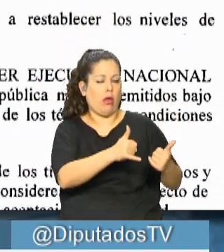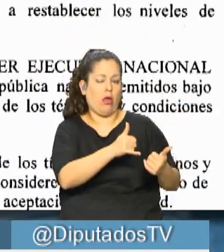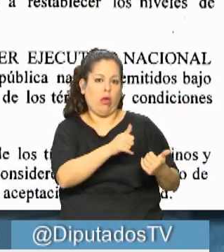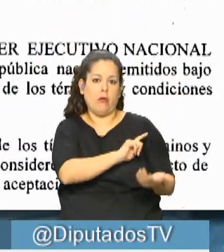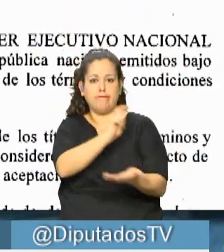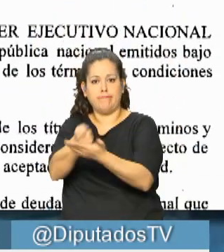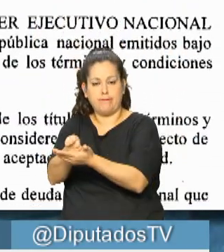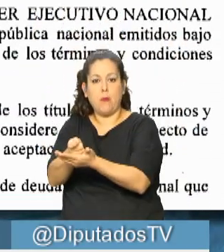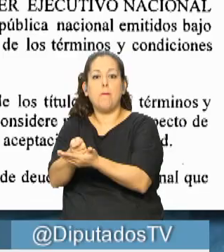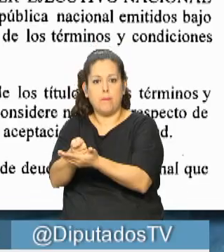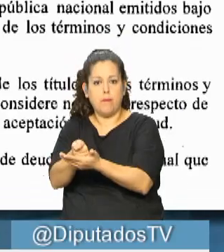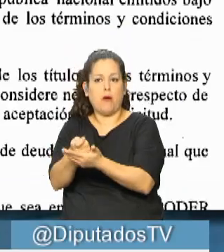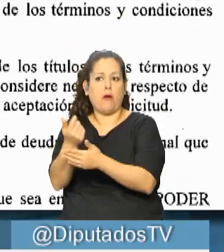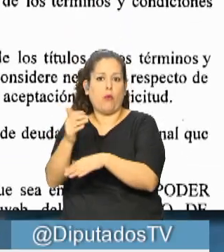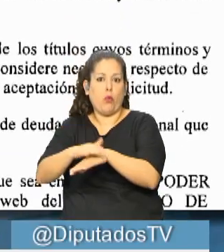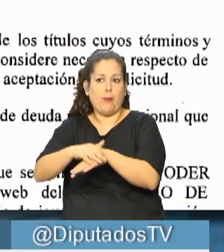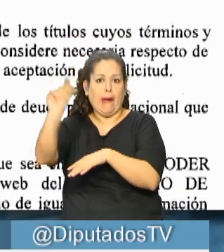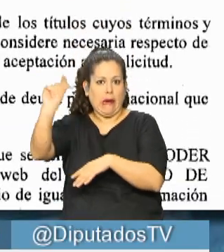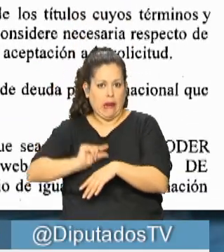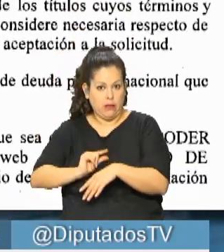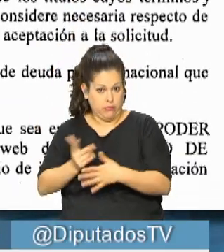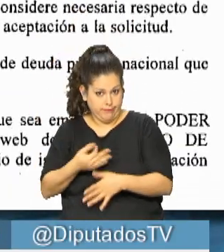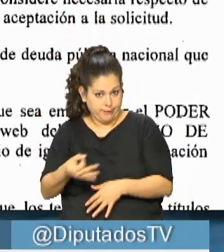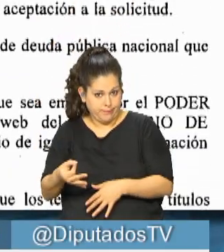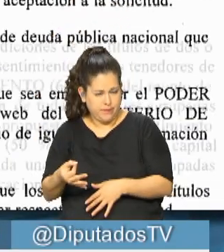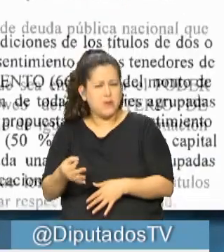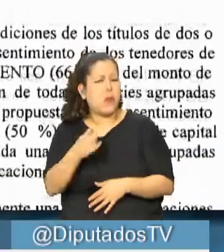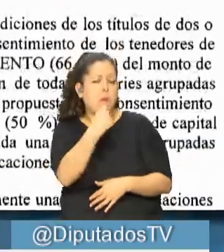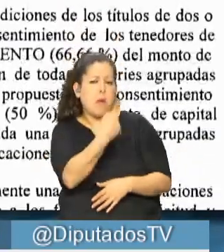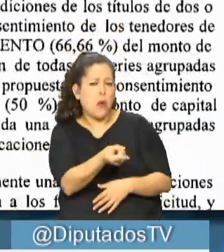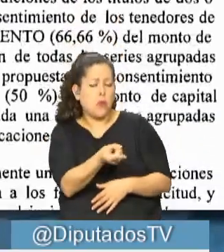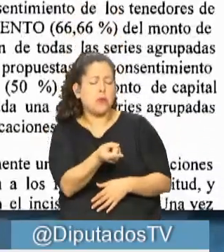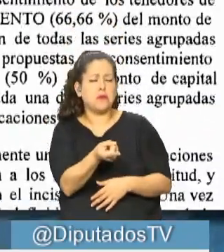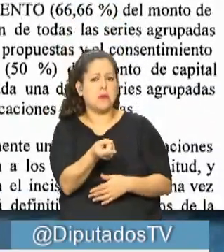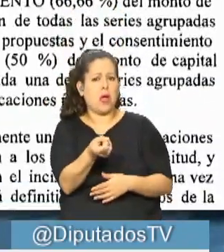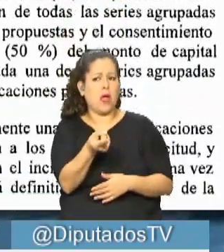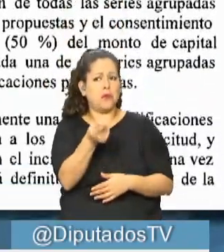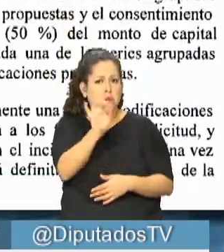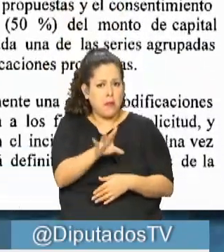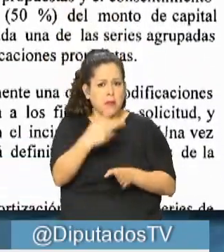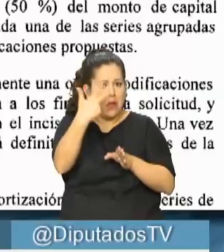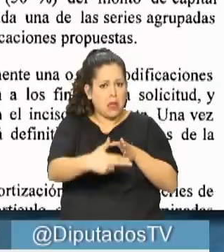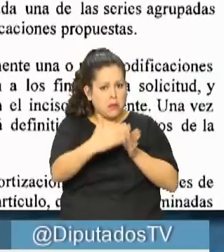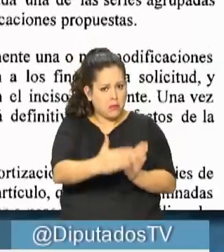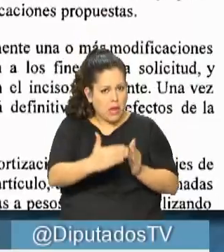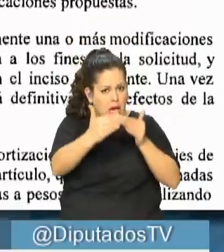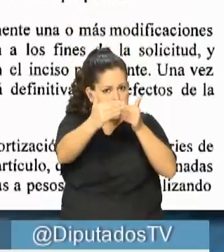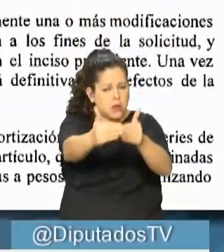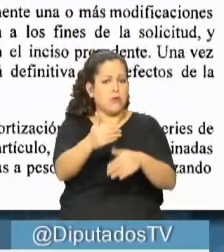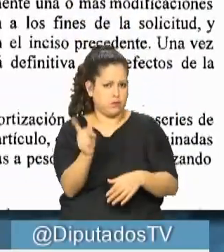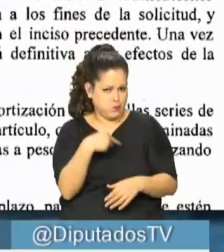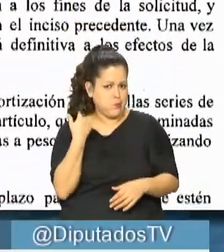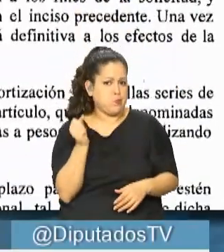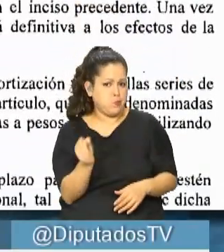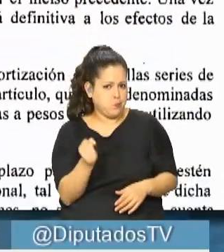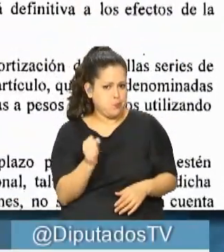tomaron. Pero, Sí. diputado, perdóname, Amanda, ¿es solamente estirar los plazos o nosotros tenemos una experiencia muy dura ya en